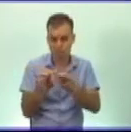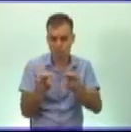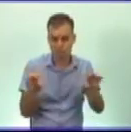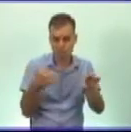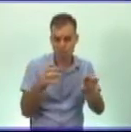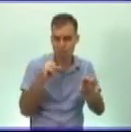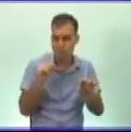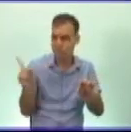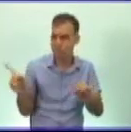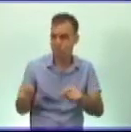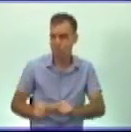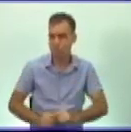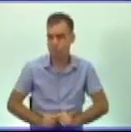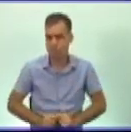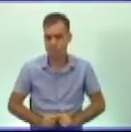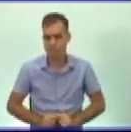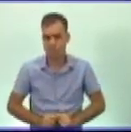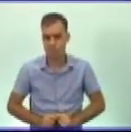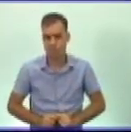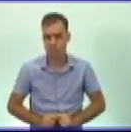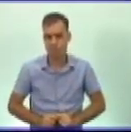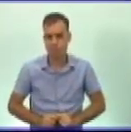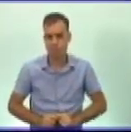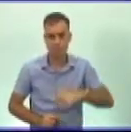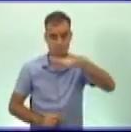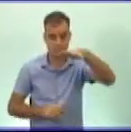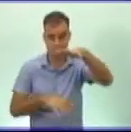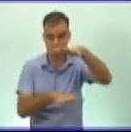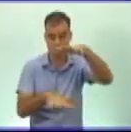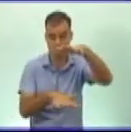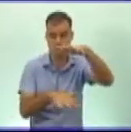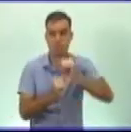sus dos bases y el área lateral.